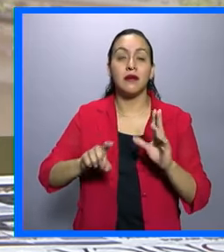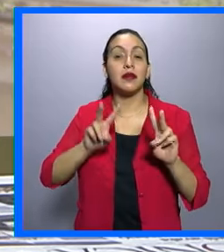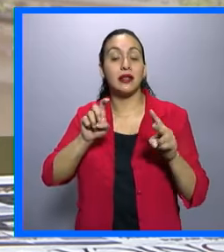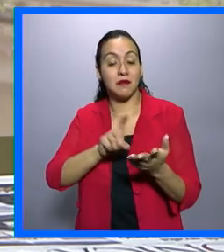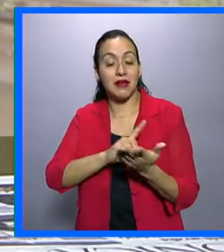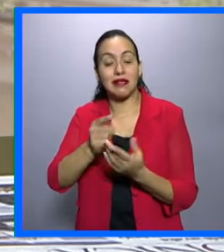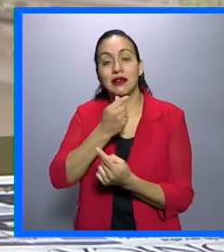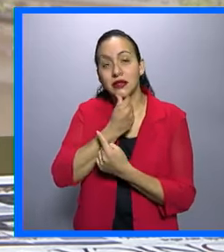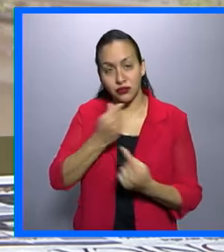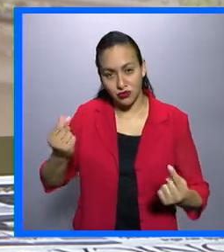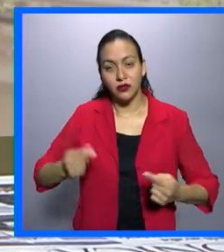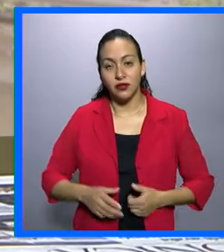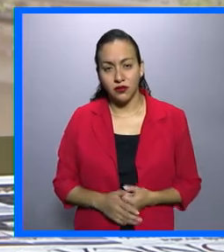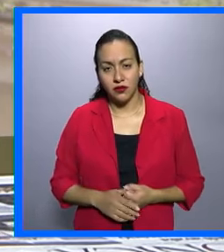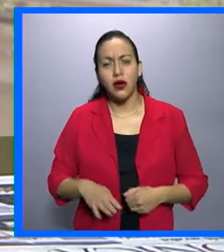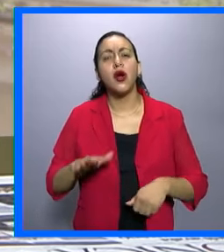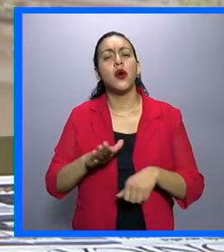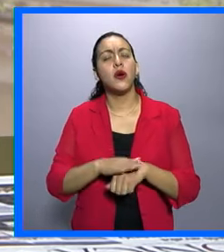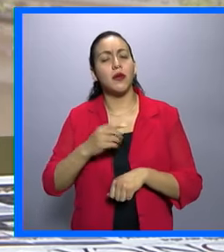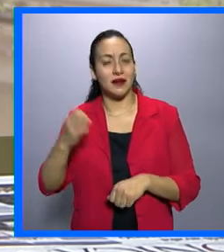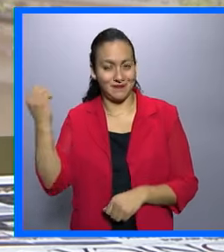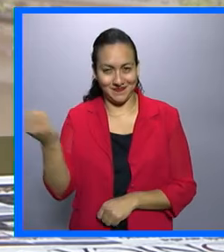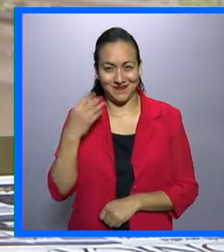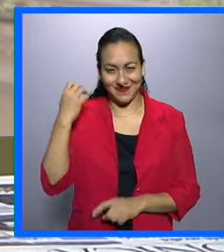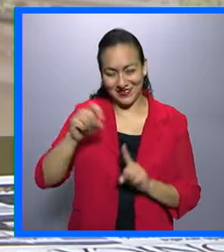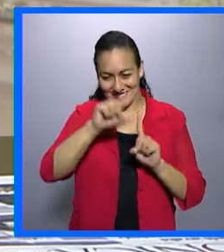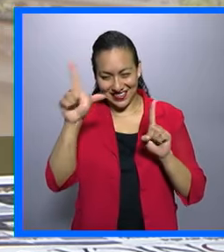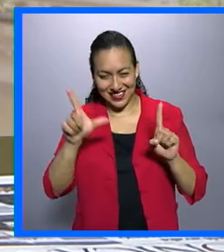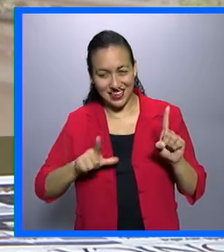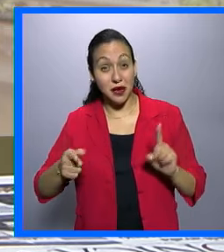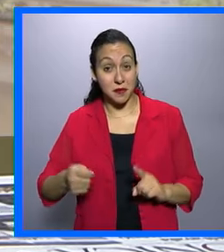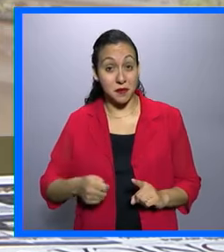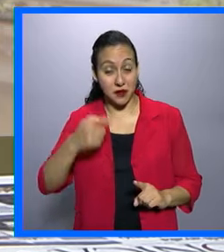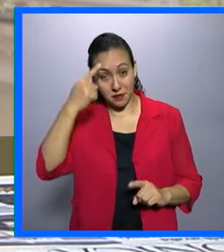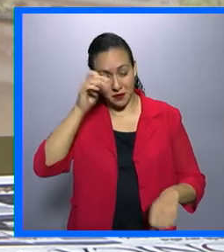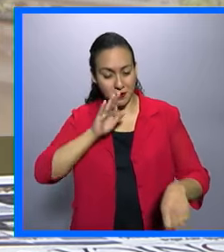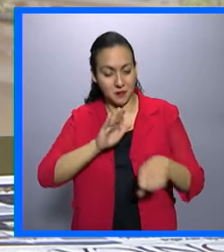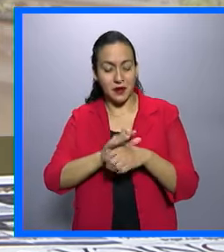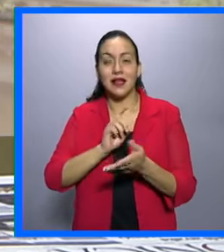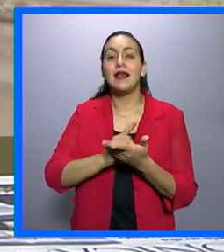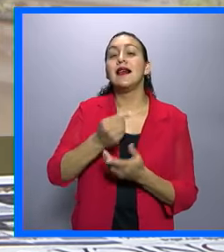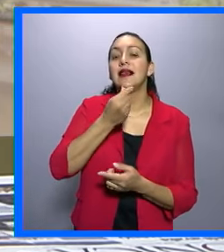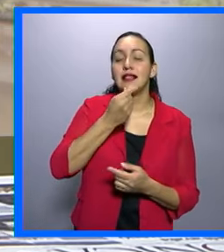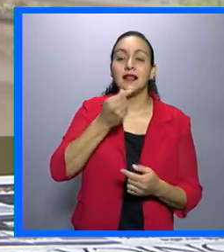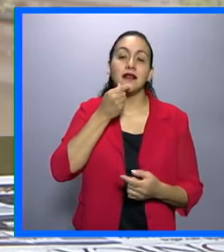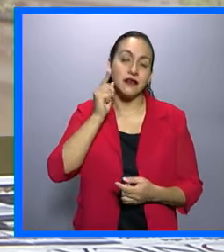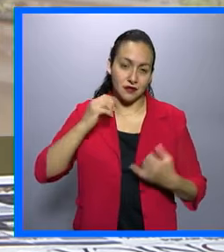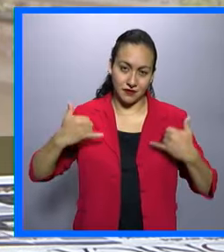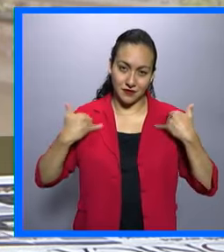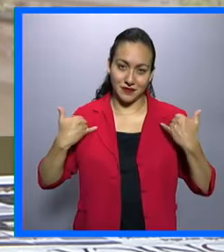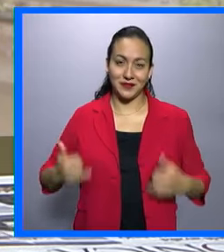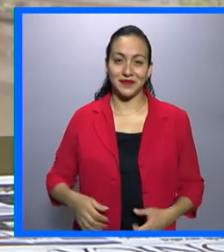las infancias. Esto durante el primer Congreso Nacional para la Protección de Derechos de Niñas, Niños y